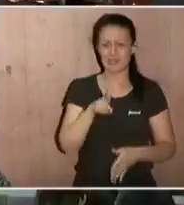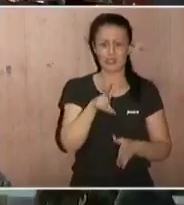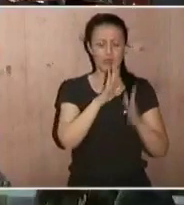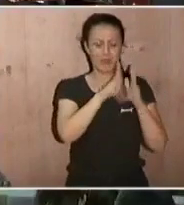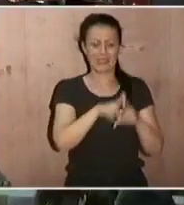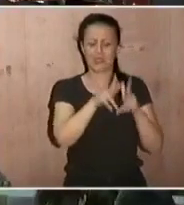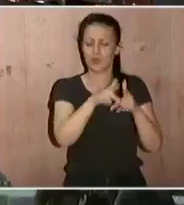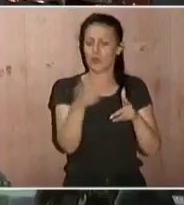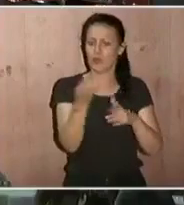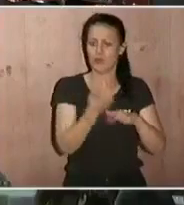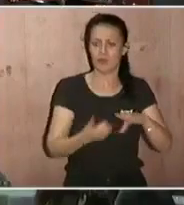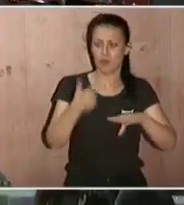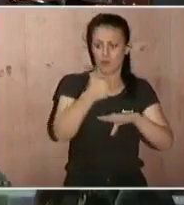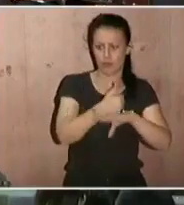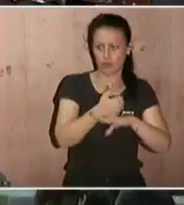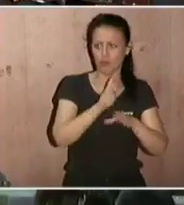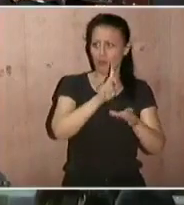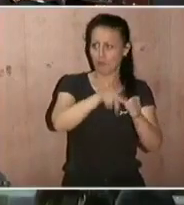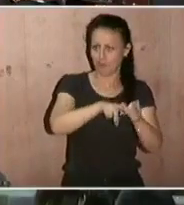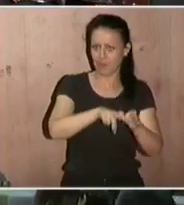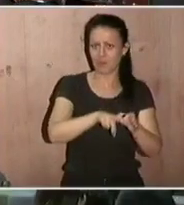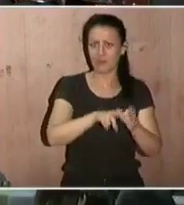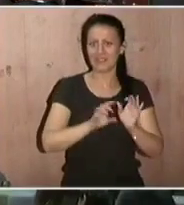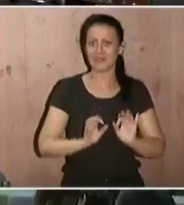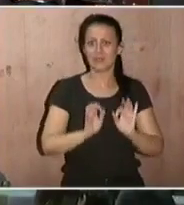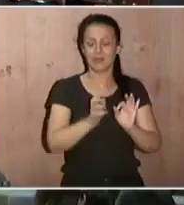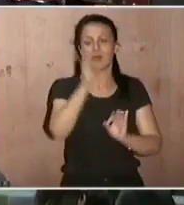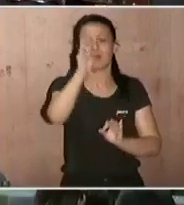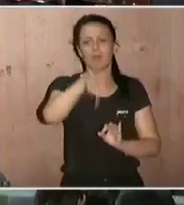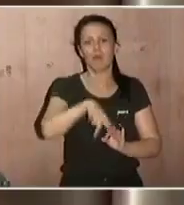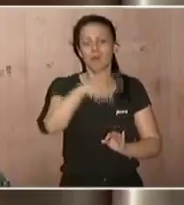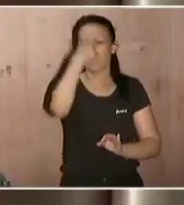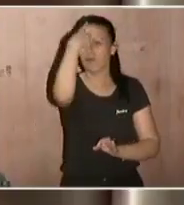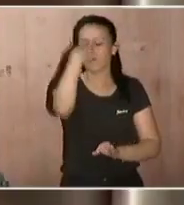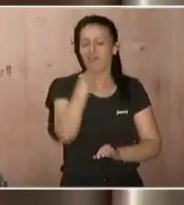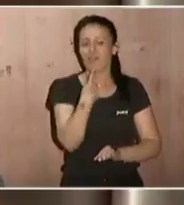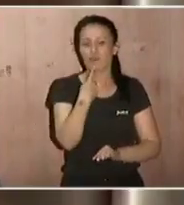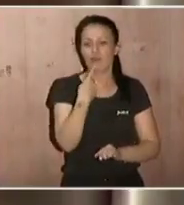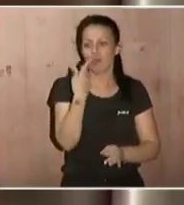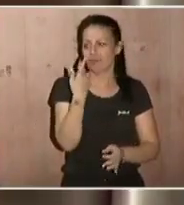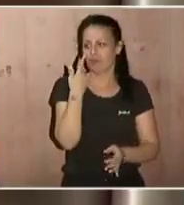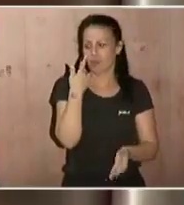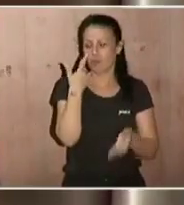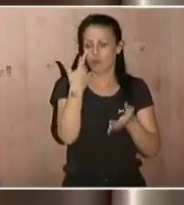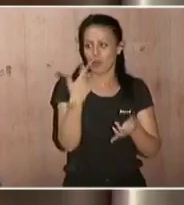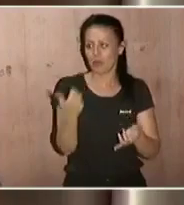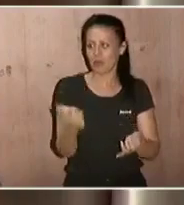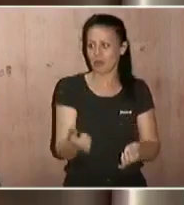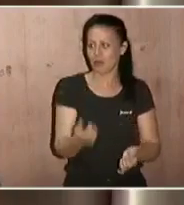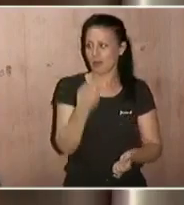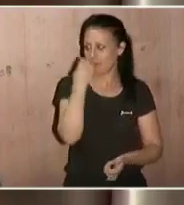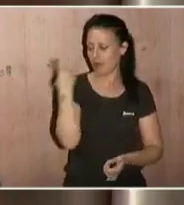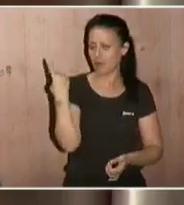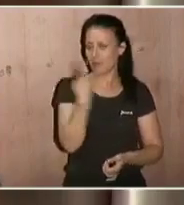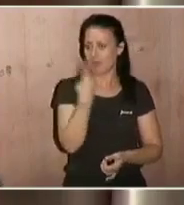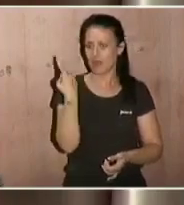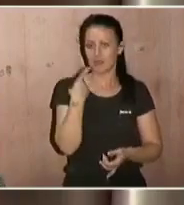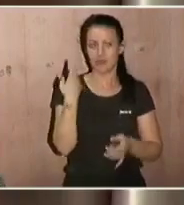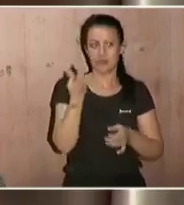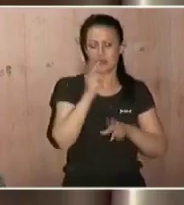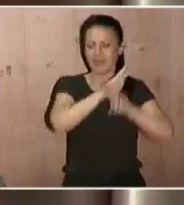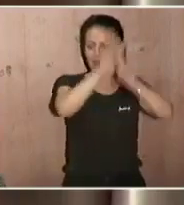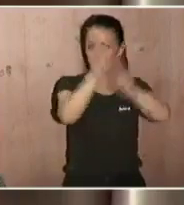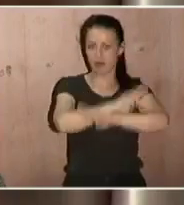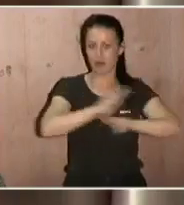administrativo español y, en especial, una de las figuras más destacadas y con mayor progresión internacional